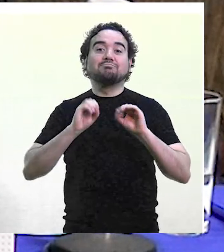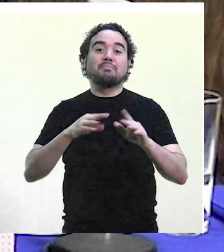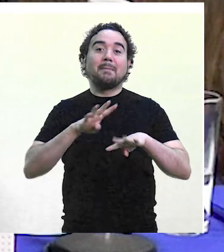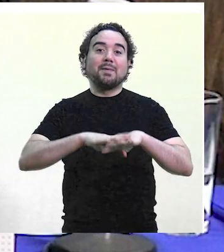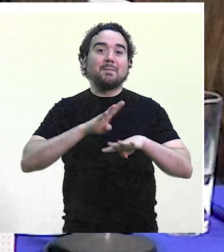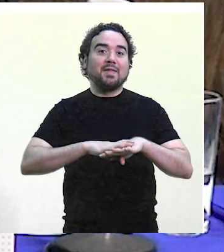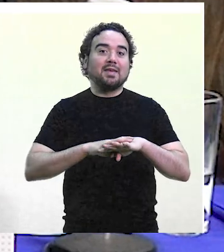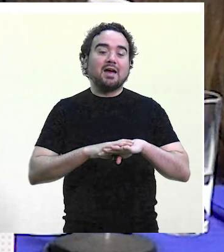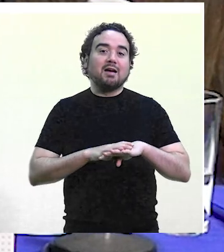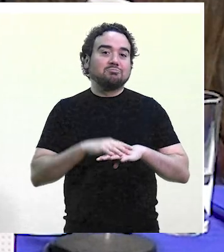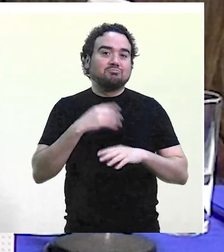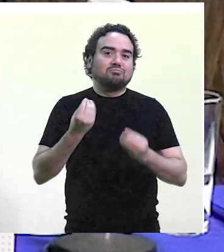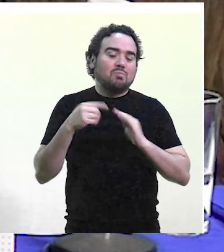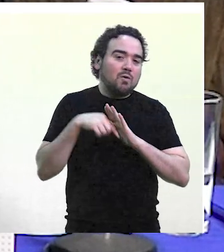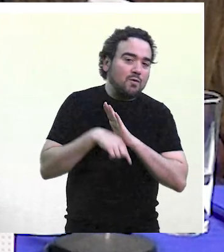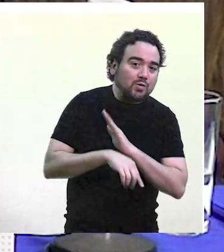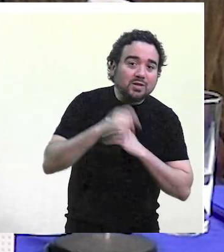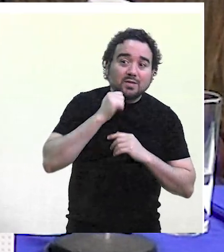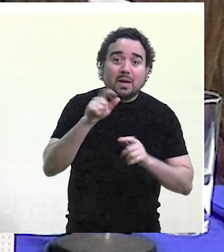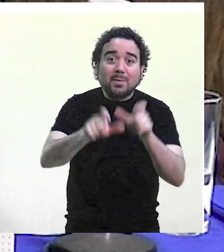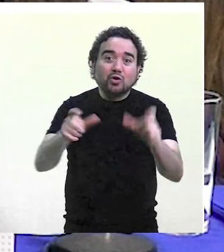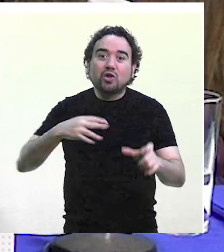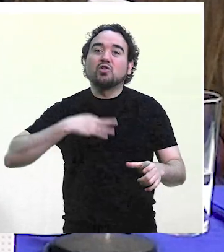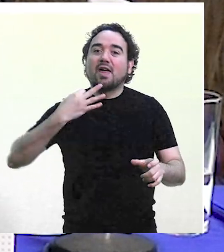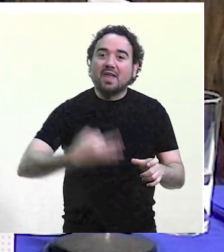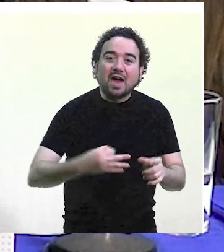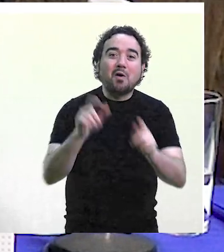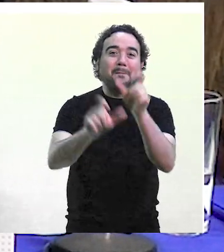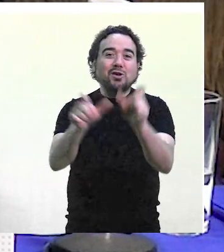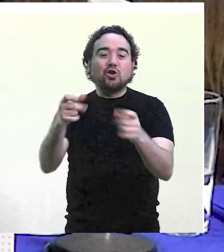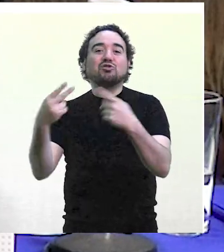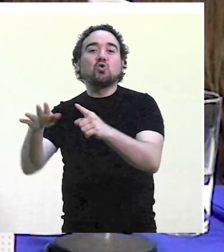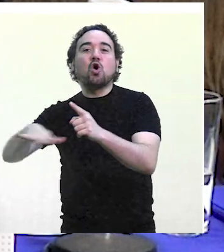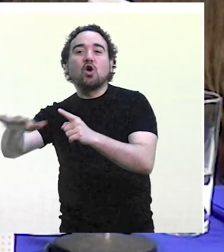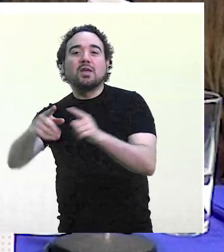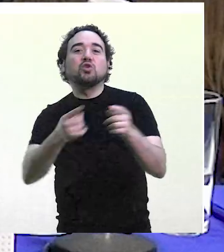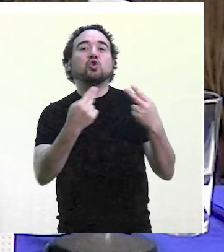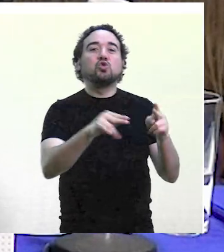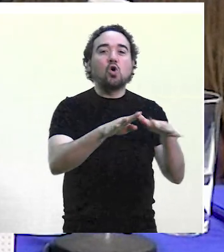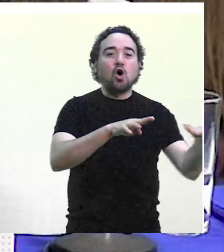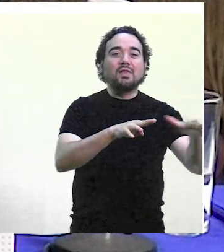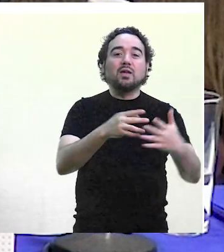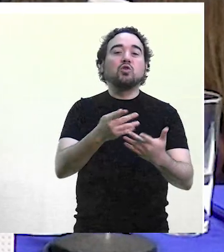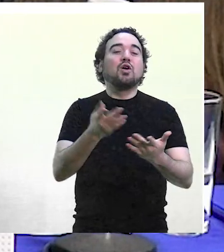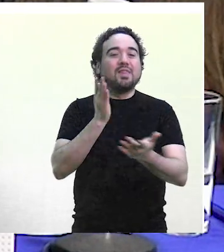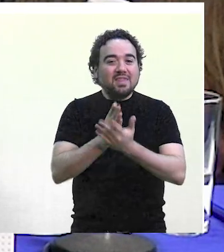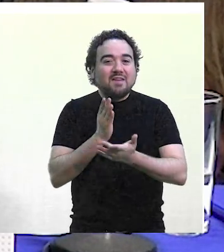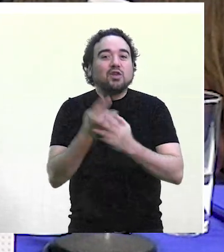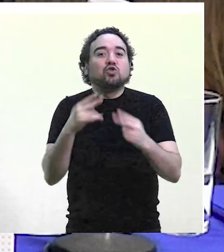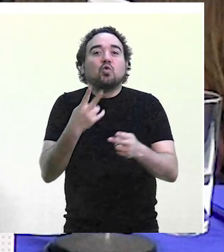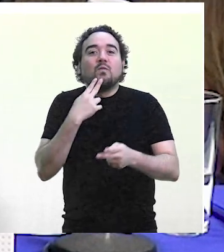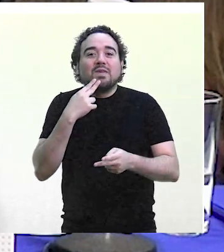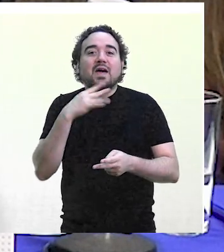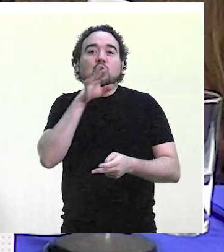consideremos que hacer clases de matemáticas es mucho más que enseñar matemáticas. Es formar ciudadanos, son personas que tienen contextos y que tienen que utilizar